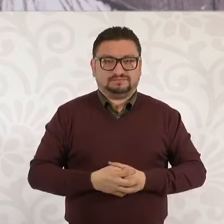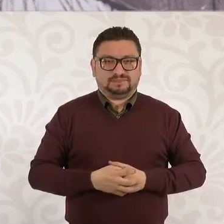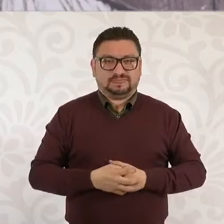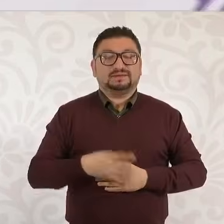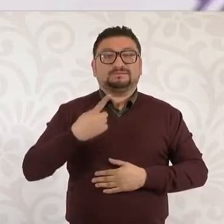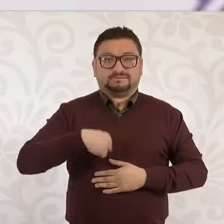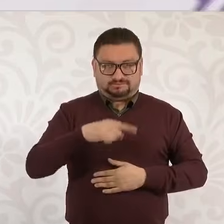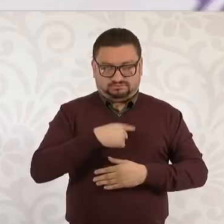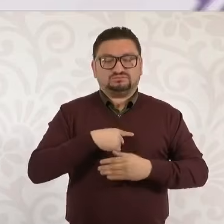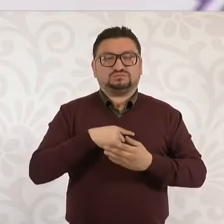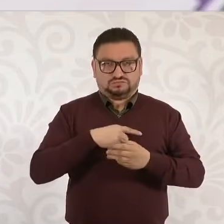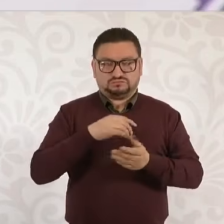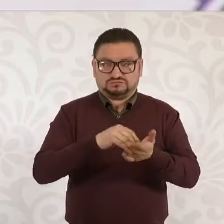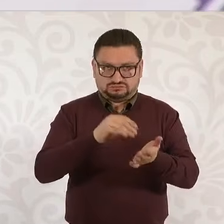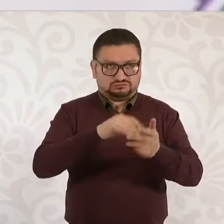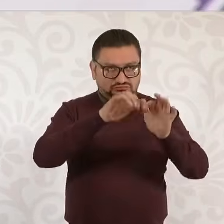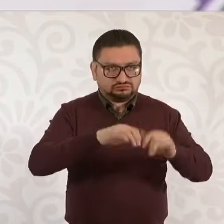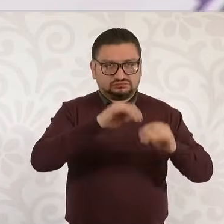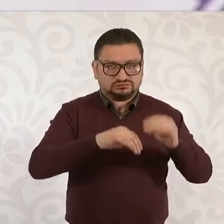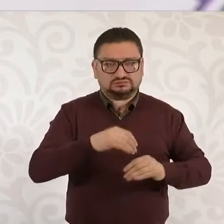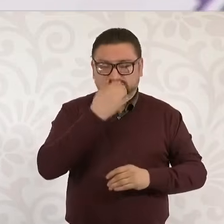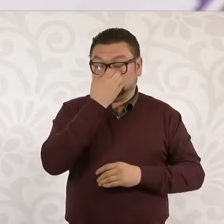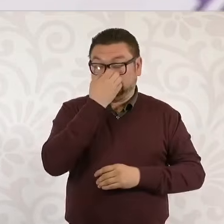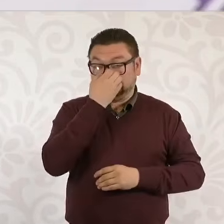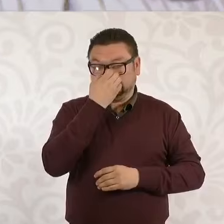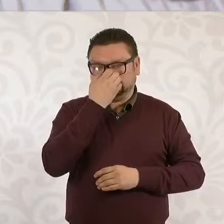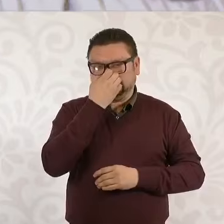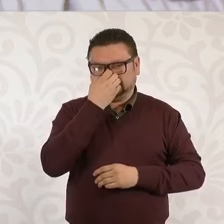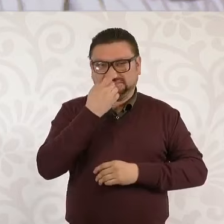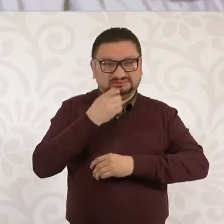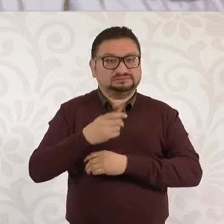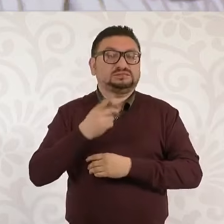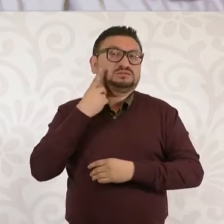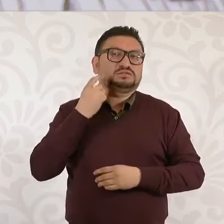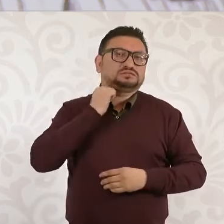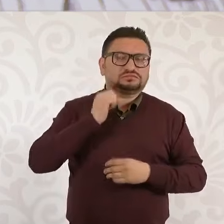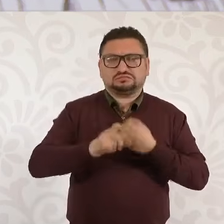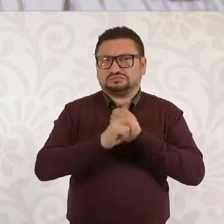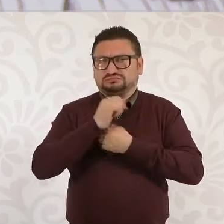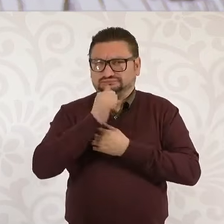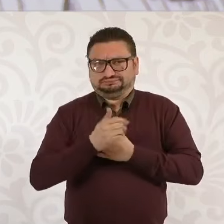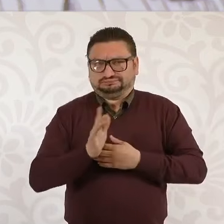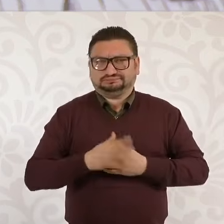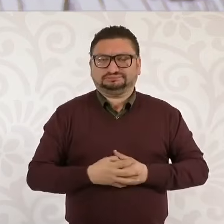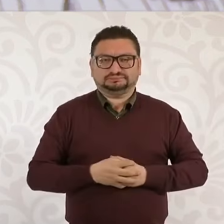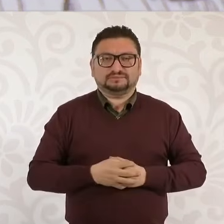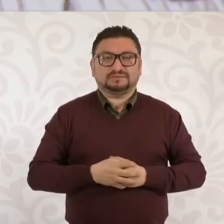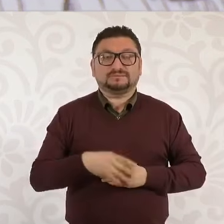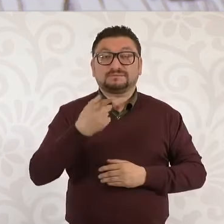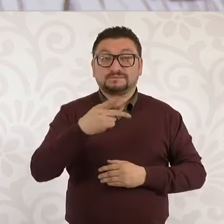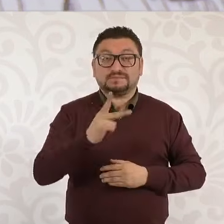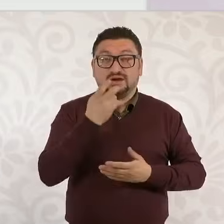Estamos definiéndolo, o sea, no tiene problema si es a diputados o a senadores, pero ese